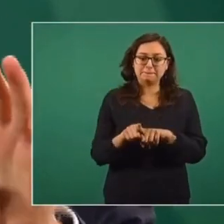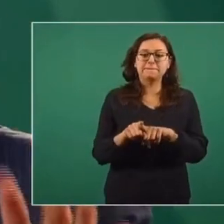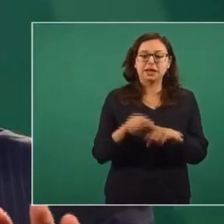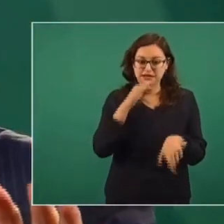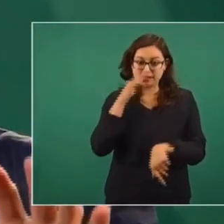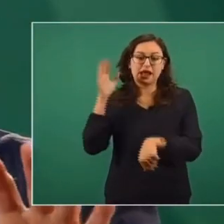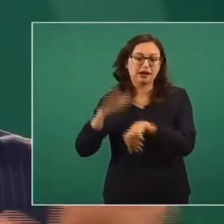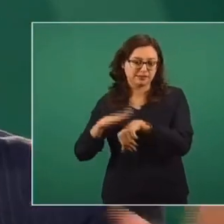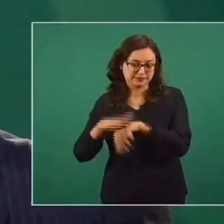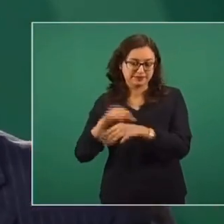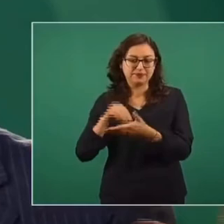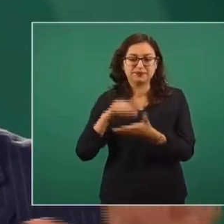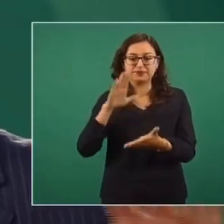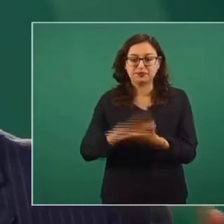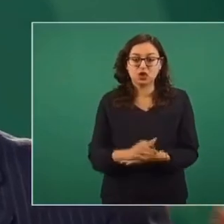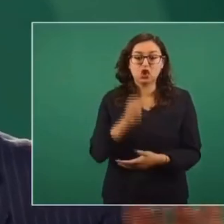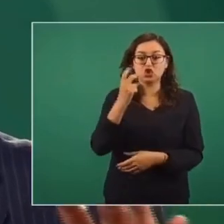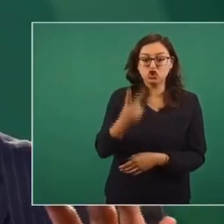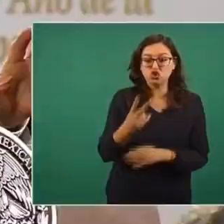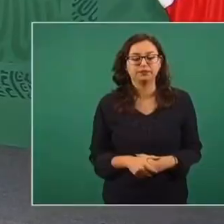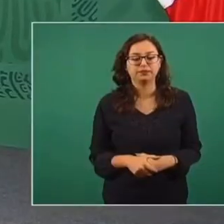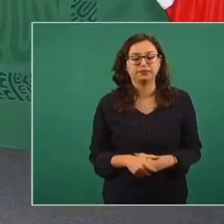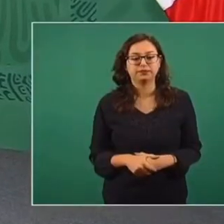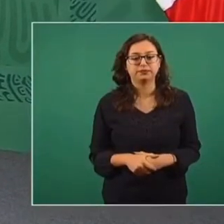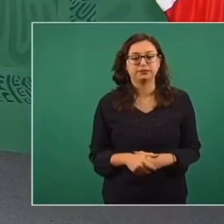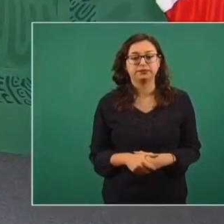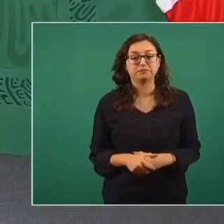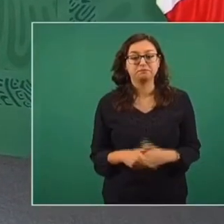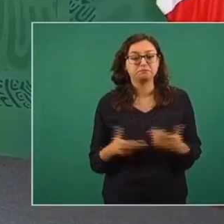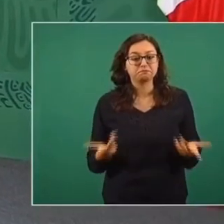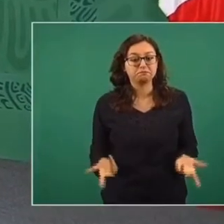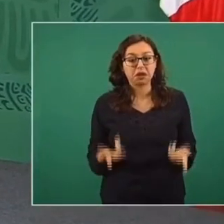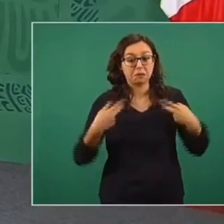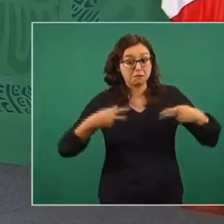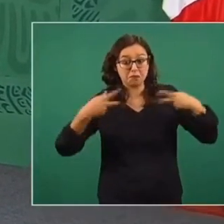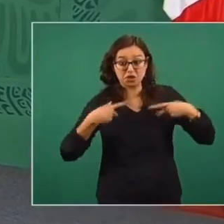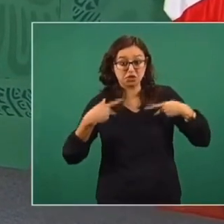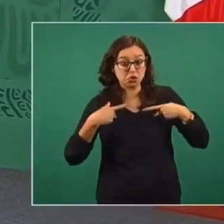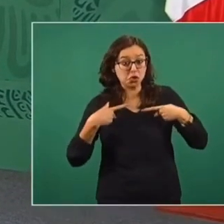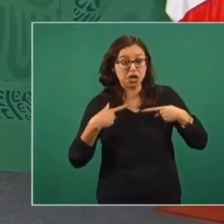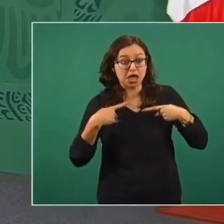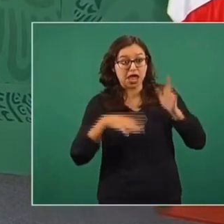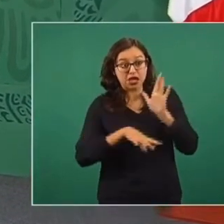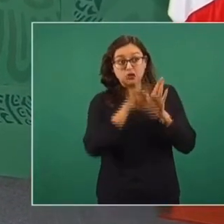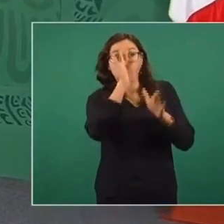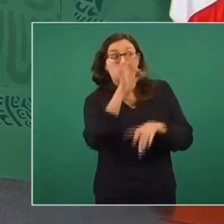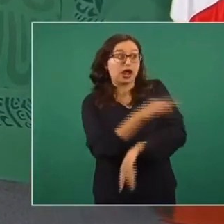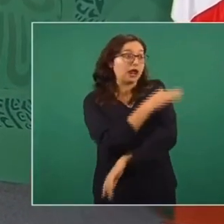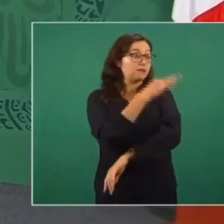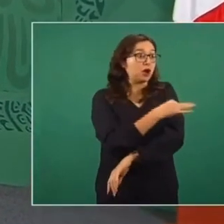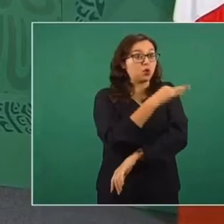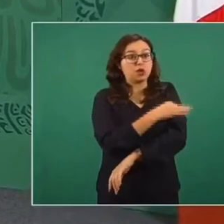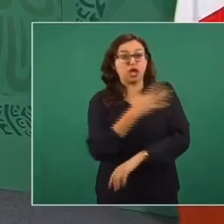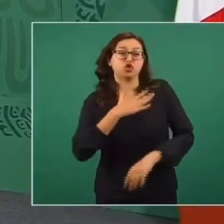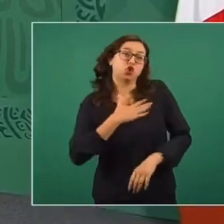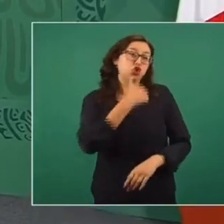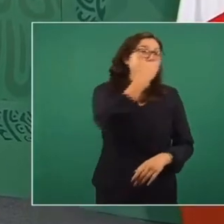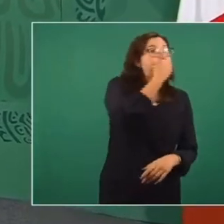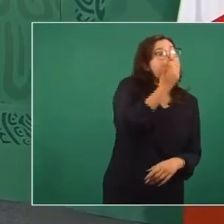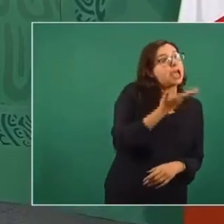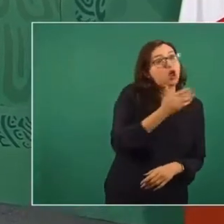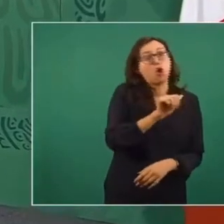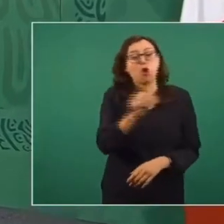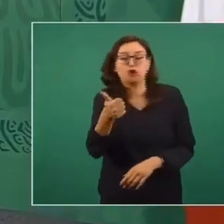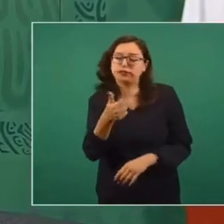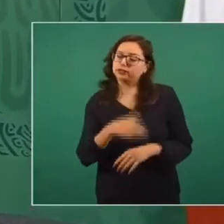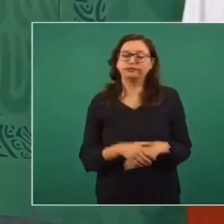cita. Entonces, son dos mecanismos complementarios. ¿No podrán elegir las personas qué vacuna aplican? No, no, esto depende